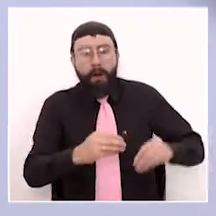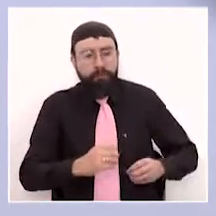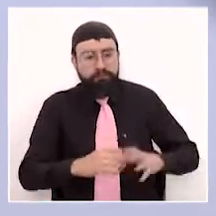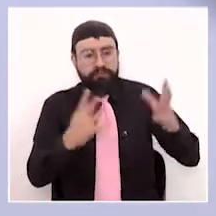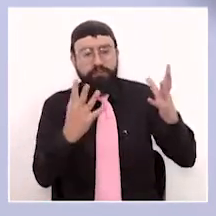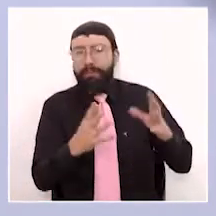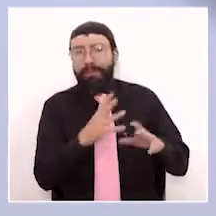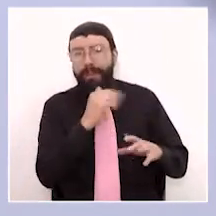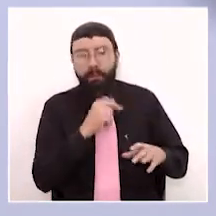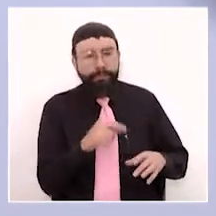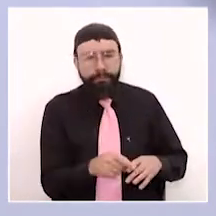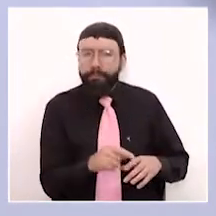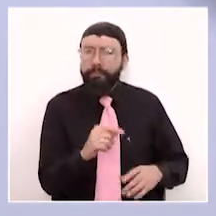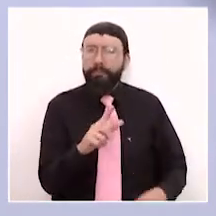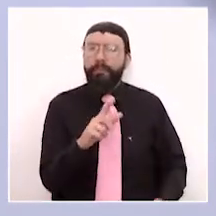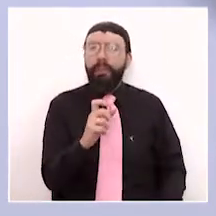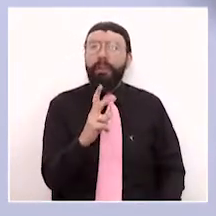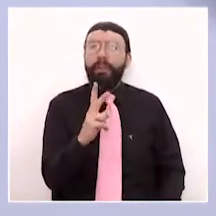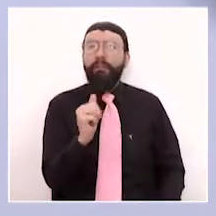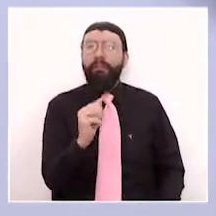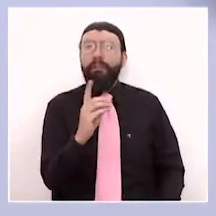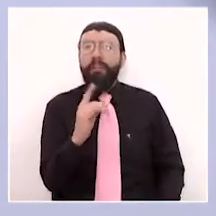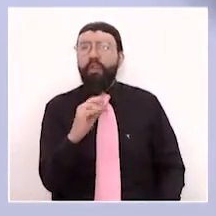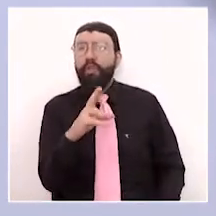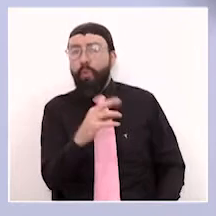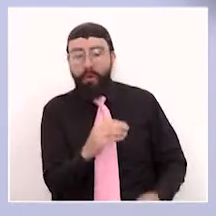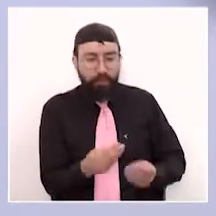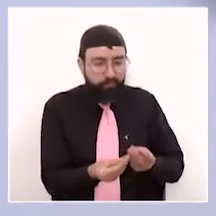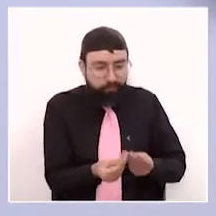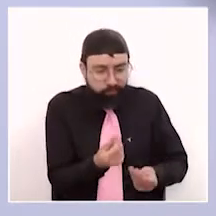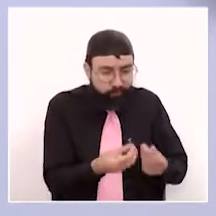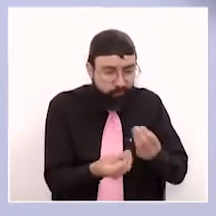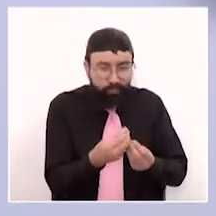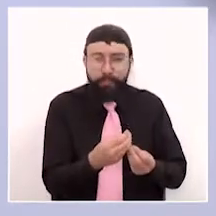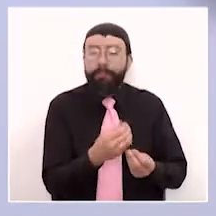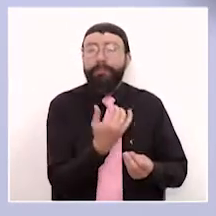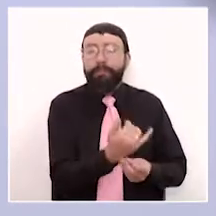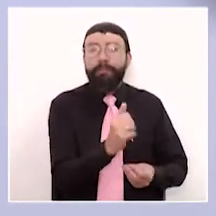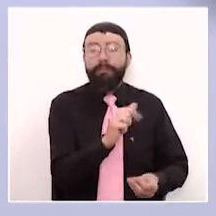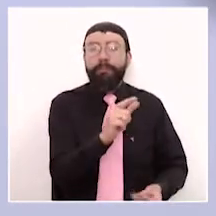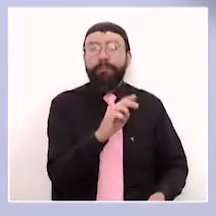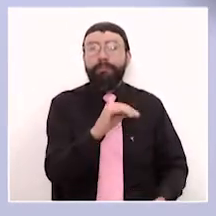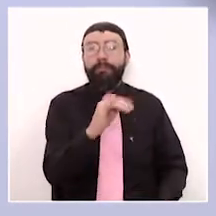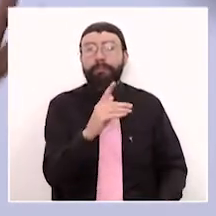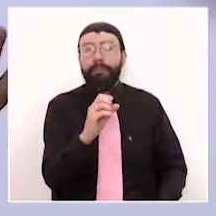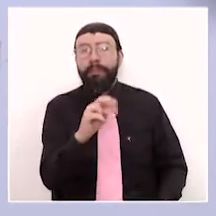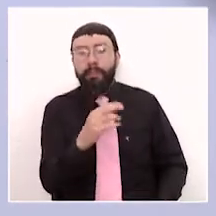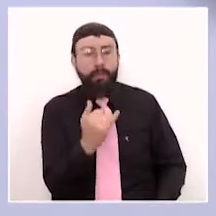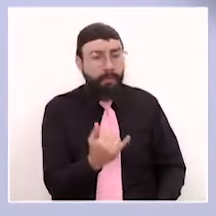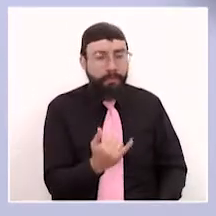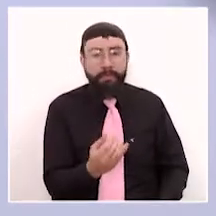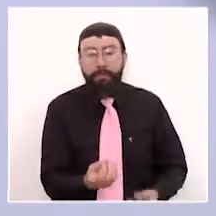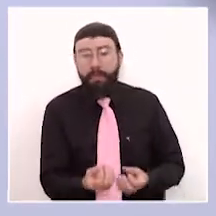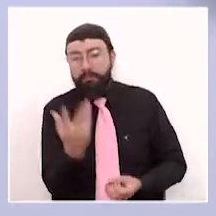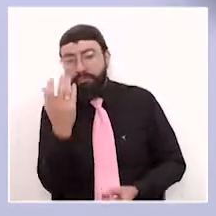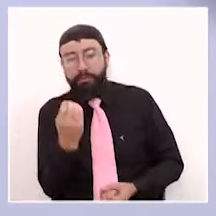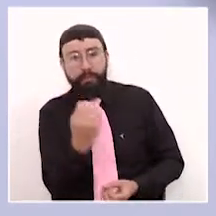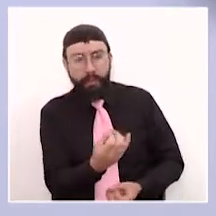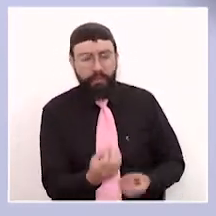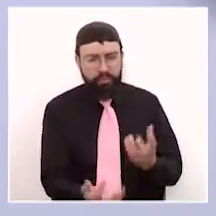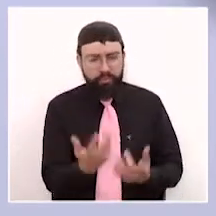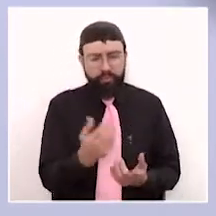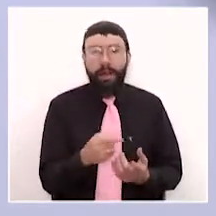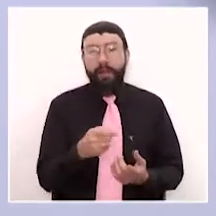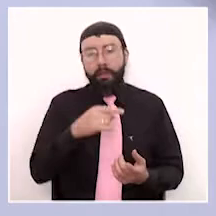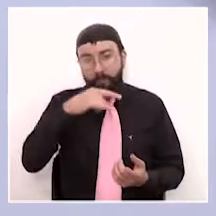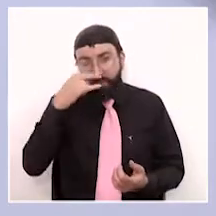levaduras empiezan a comer el almidón y lo que hacen es que expulsan dióxido de carbono y alcohol. El alcohol se evapora en la cocción y el